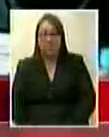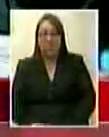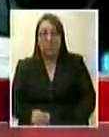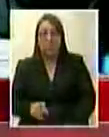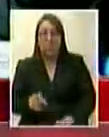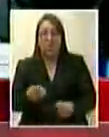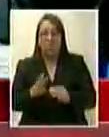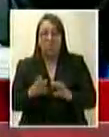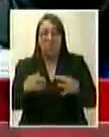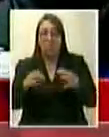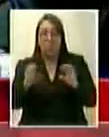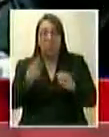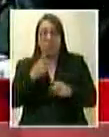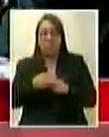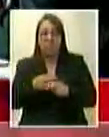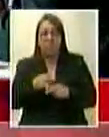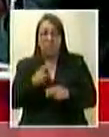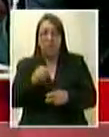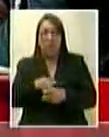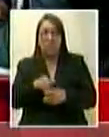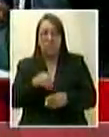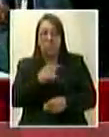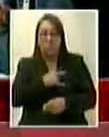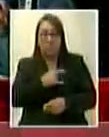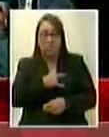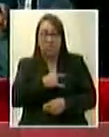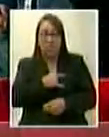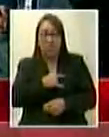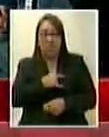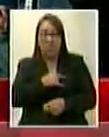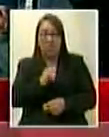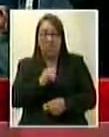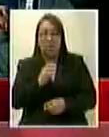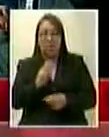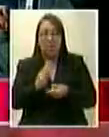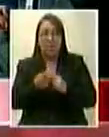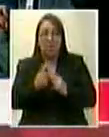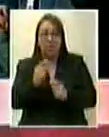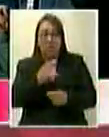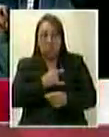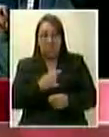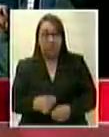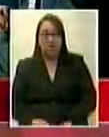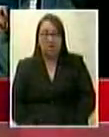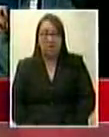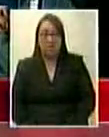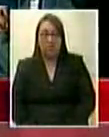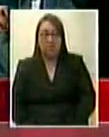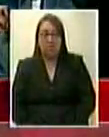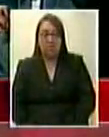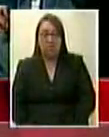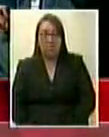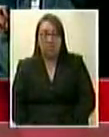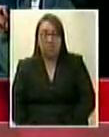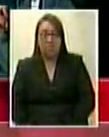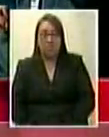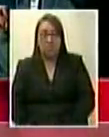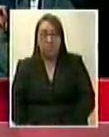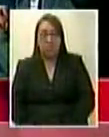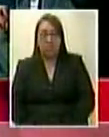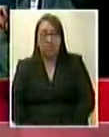despacho denominado Elecciones Universitarias y Reforma Universitaria. Están todos cordialmente